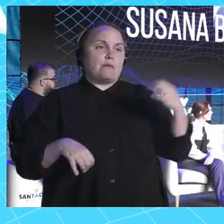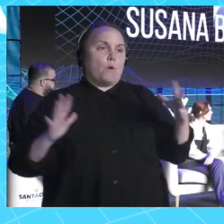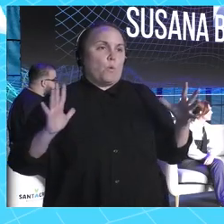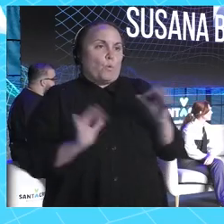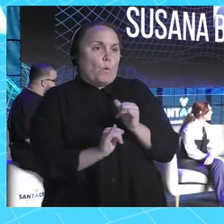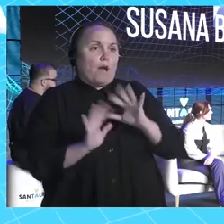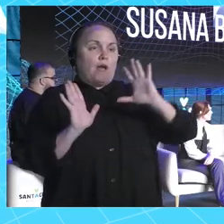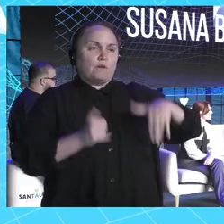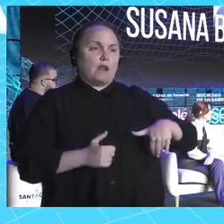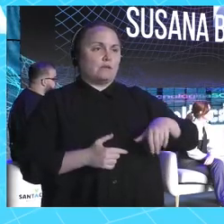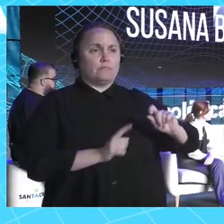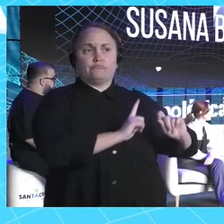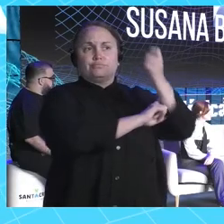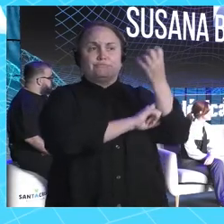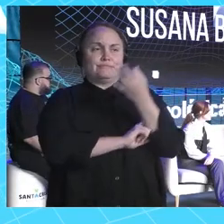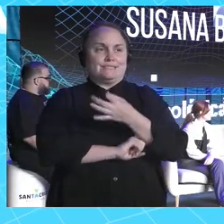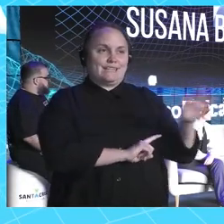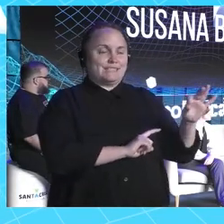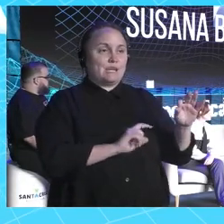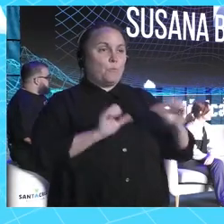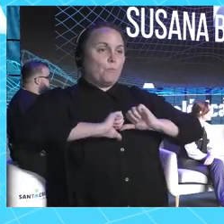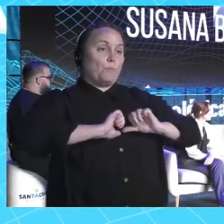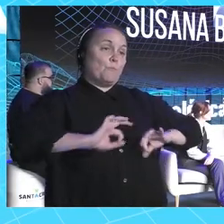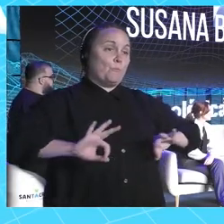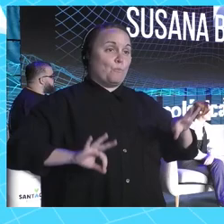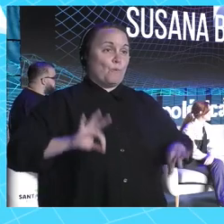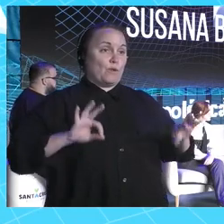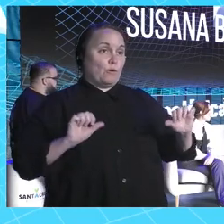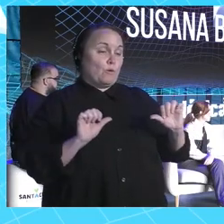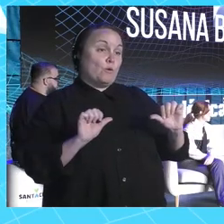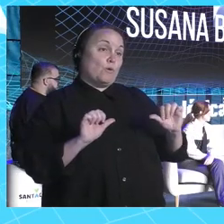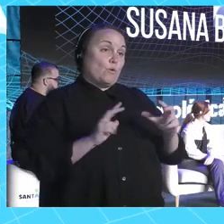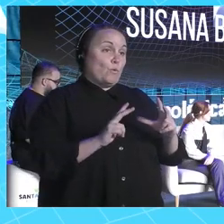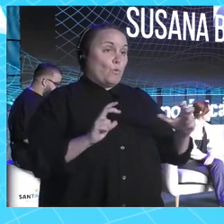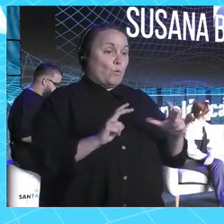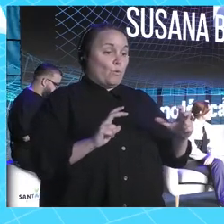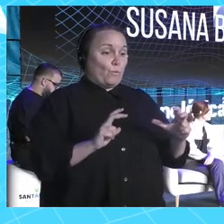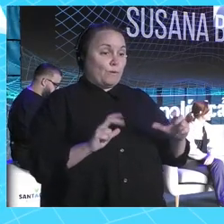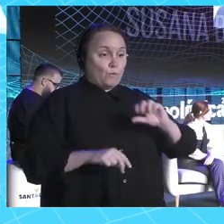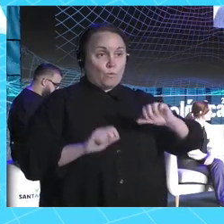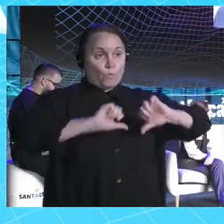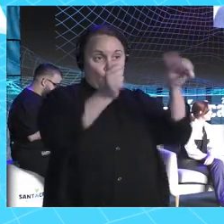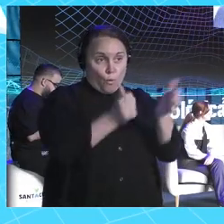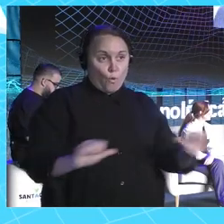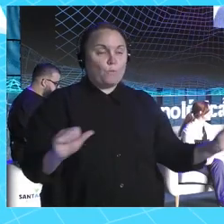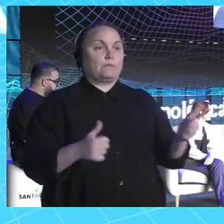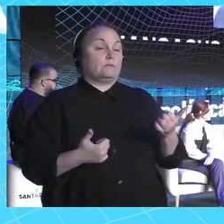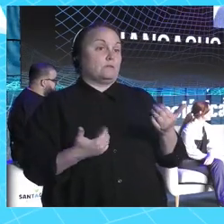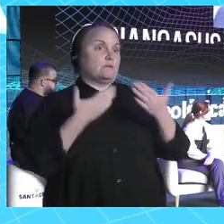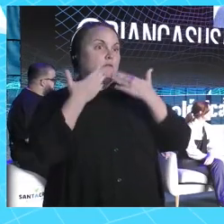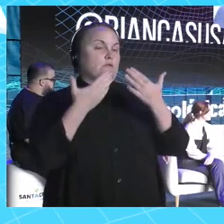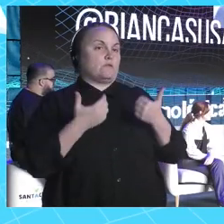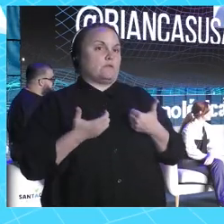triunfé como modelo curvy y ahora pues eso ayuda a muchísimas chicas que sufren bullying o que no se sienten